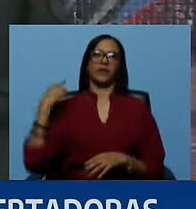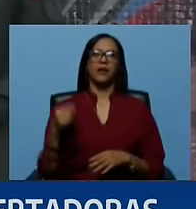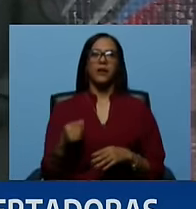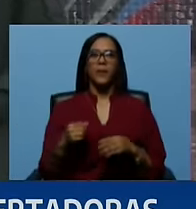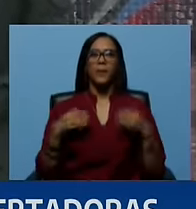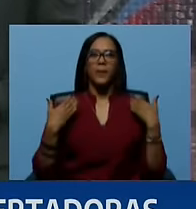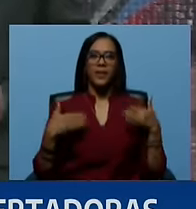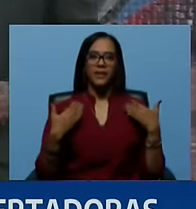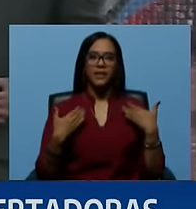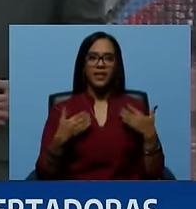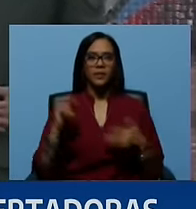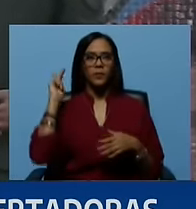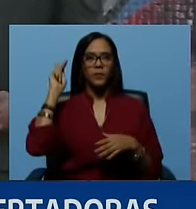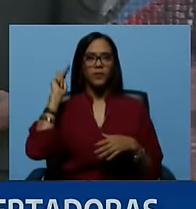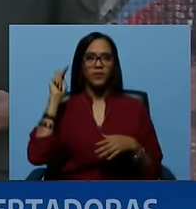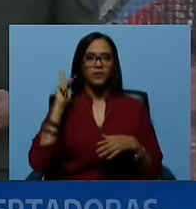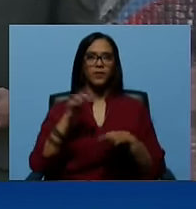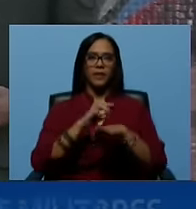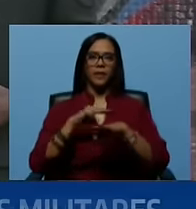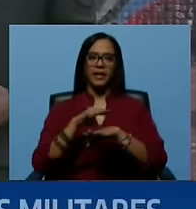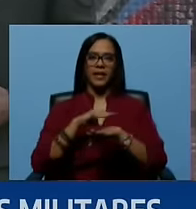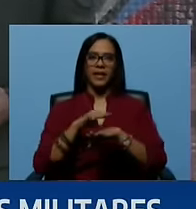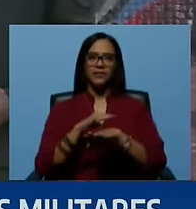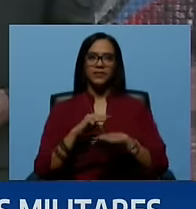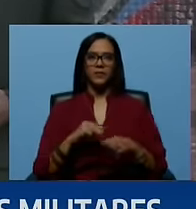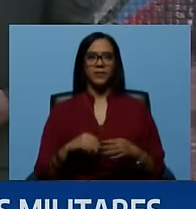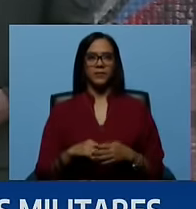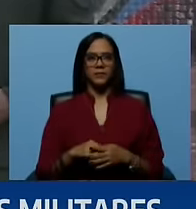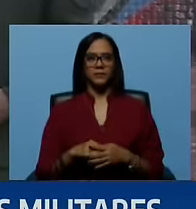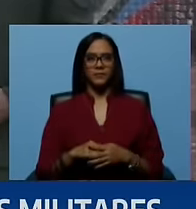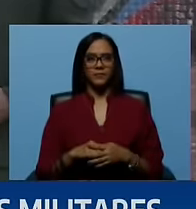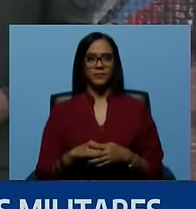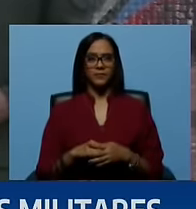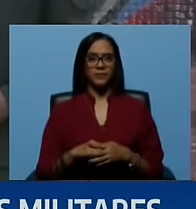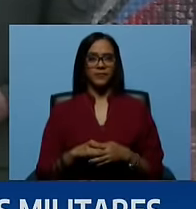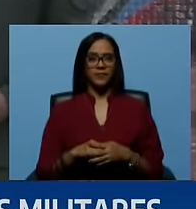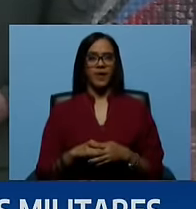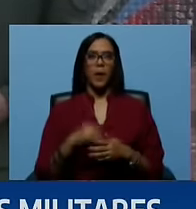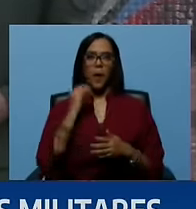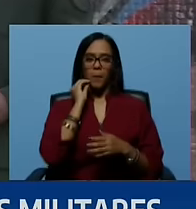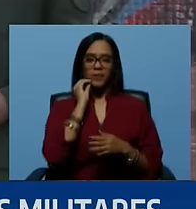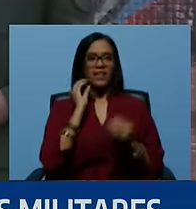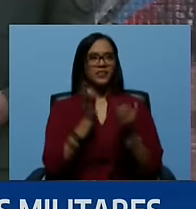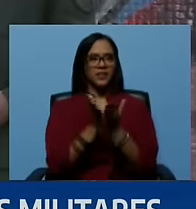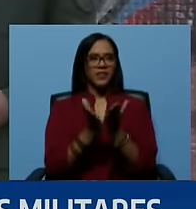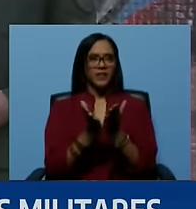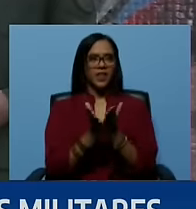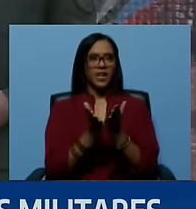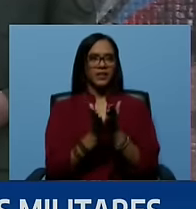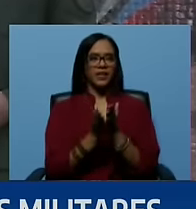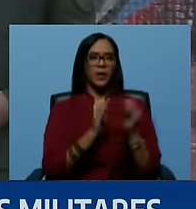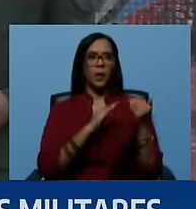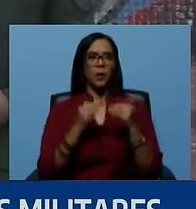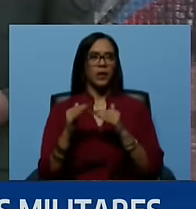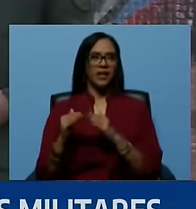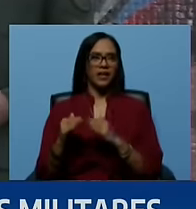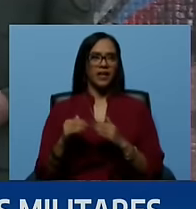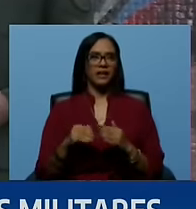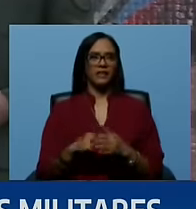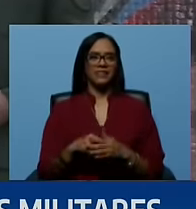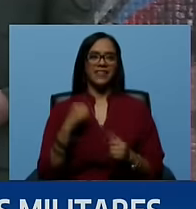fragosa ministro Ramírez muchachos estudiantes comunidad